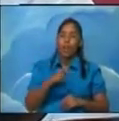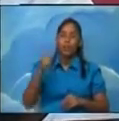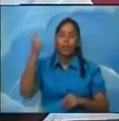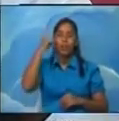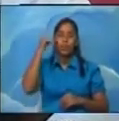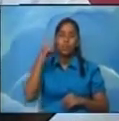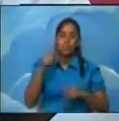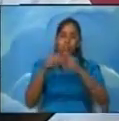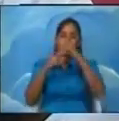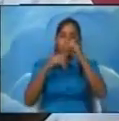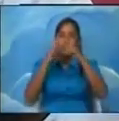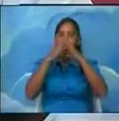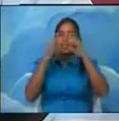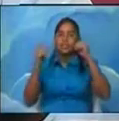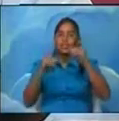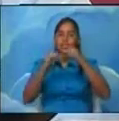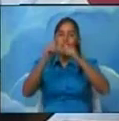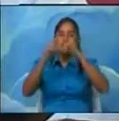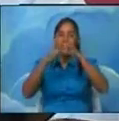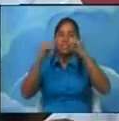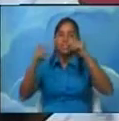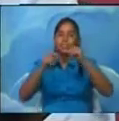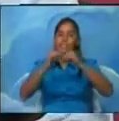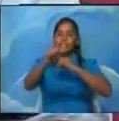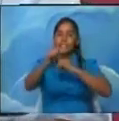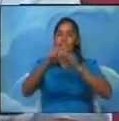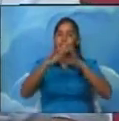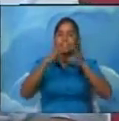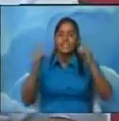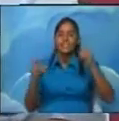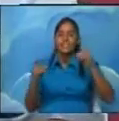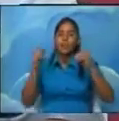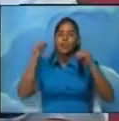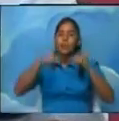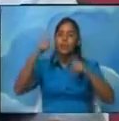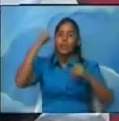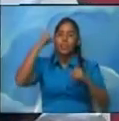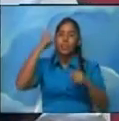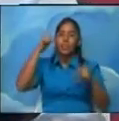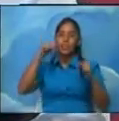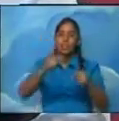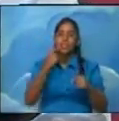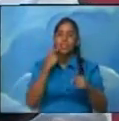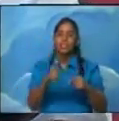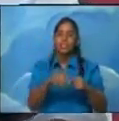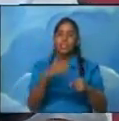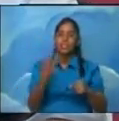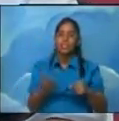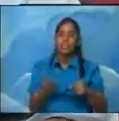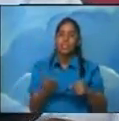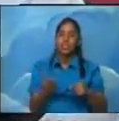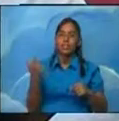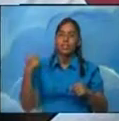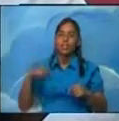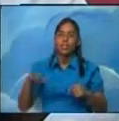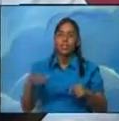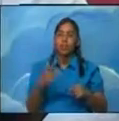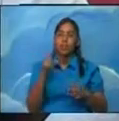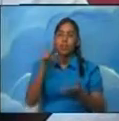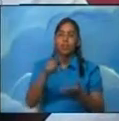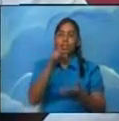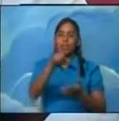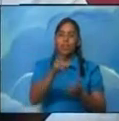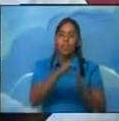se alargan. Verá la obediencia al Señor. Hoy día, aquí dice que tenemos que enseñarle